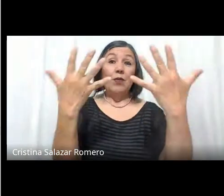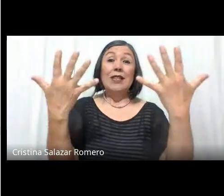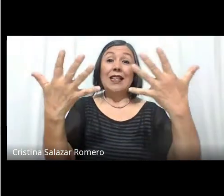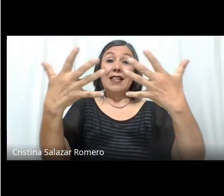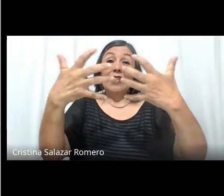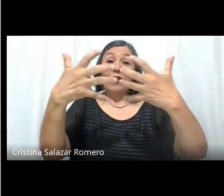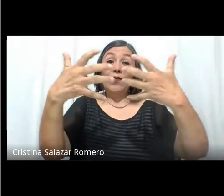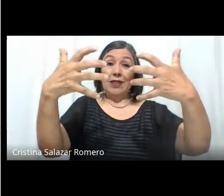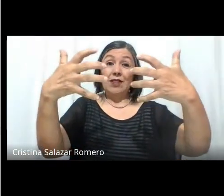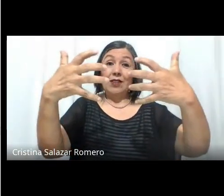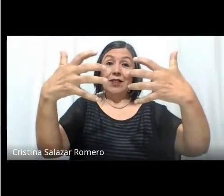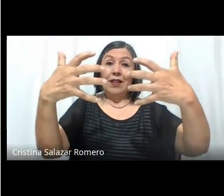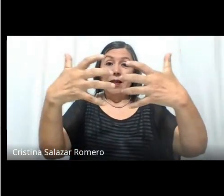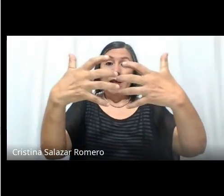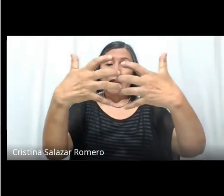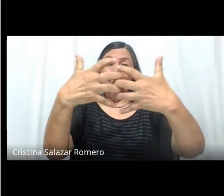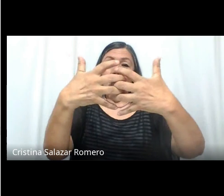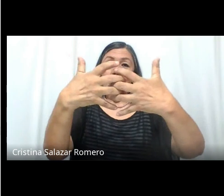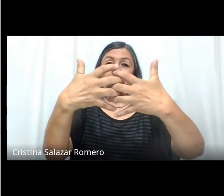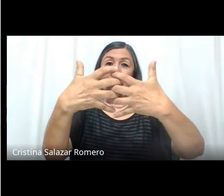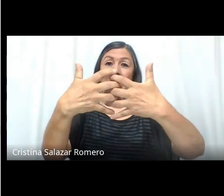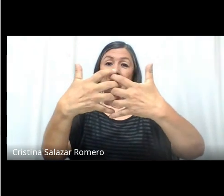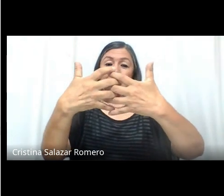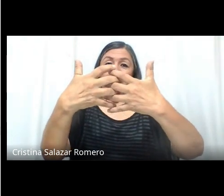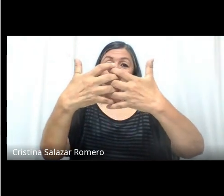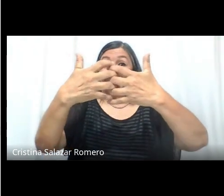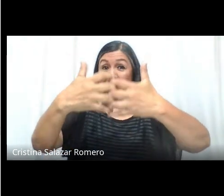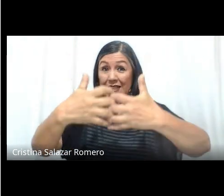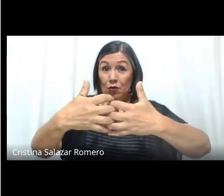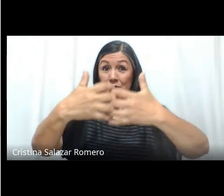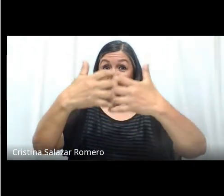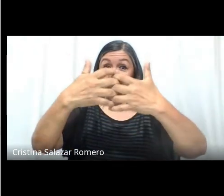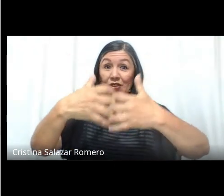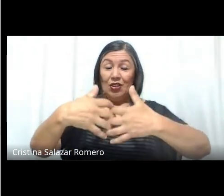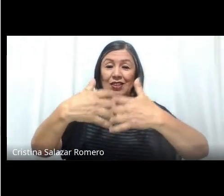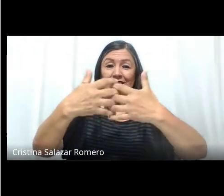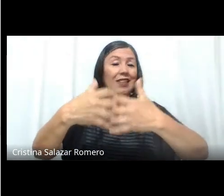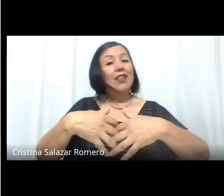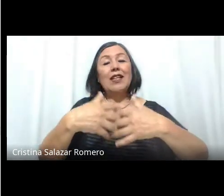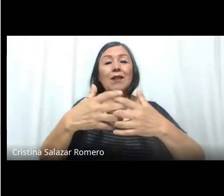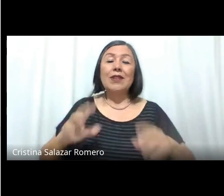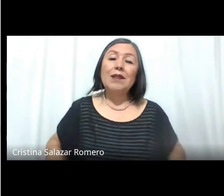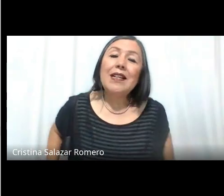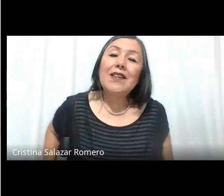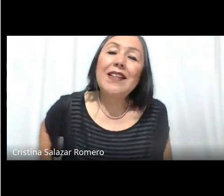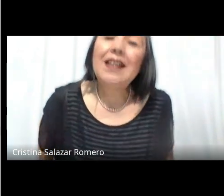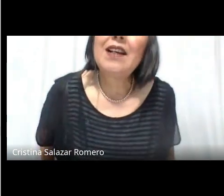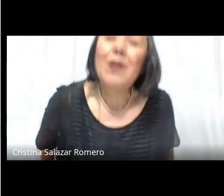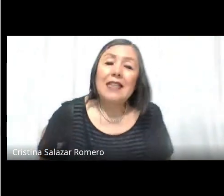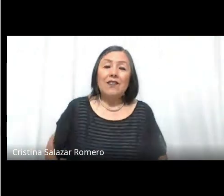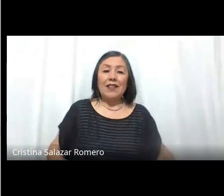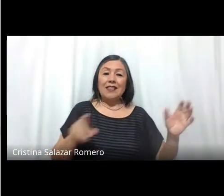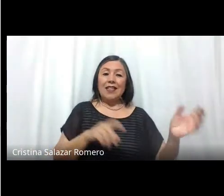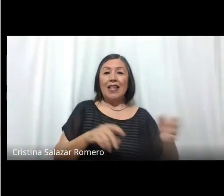voy a utilizar esta configuración, voy a utilizar este movimiento, ¿sí? Y lo que ustedes van a ver,